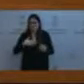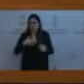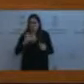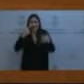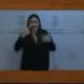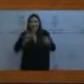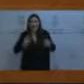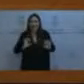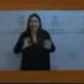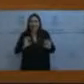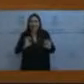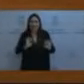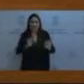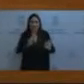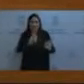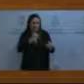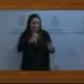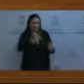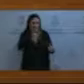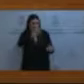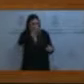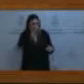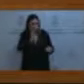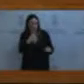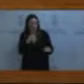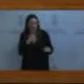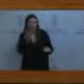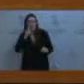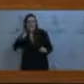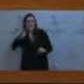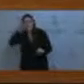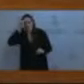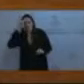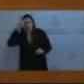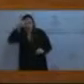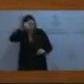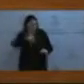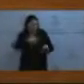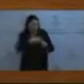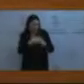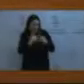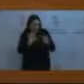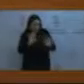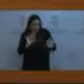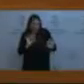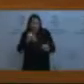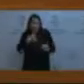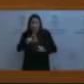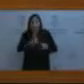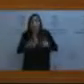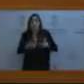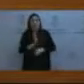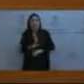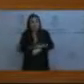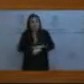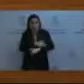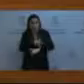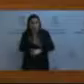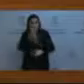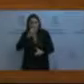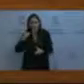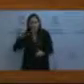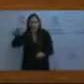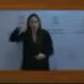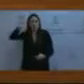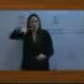falta que viaje usted a Madrid para saber lo que hay aquí. Y el problema aquí es que el Gobierno que hay durante años ha desatendido